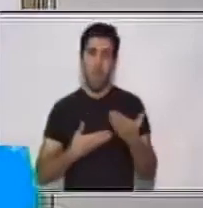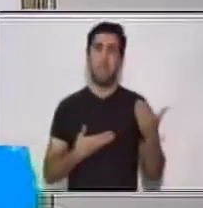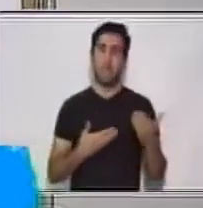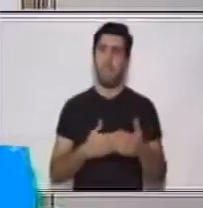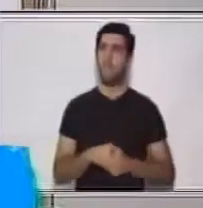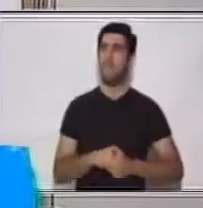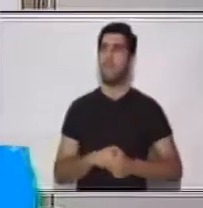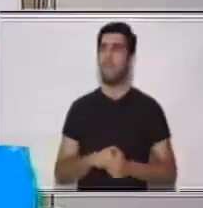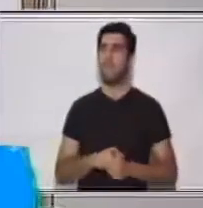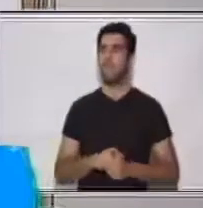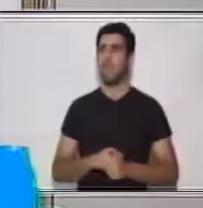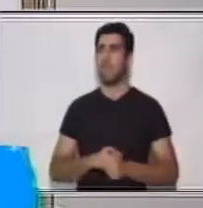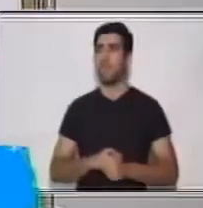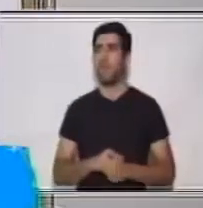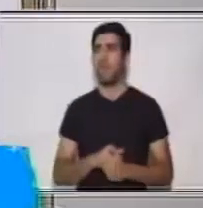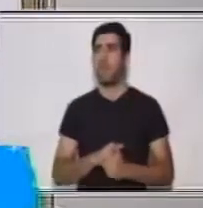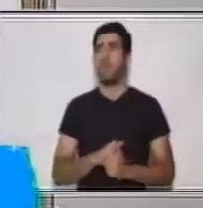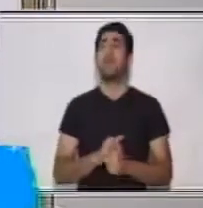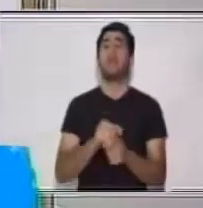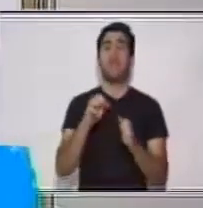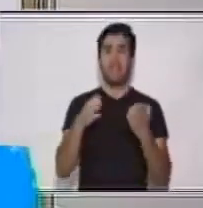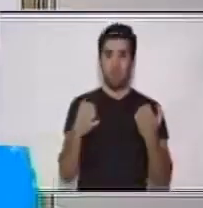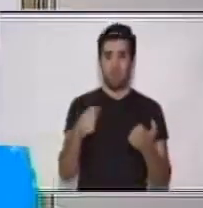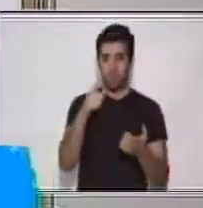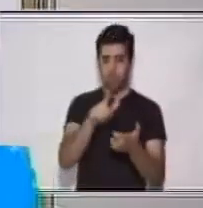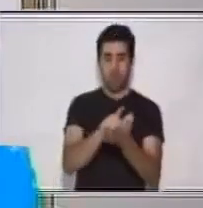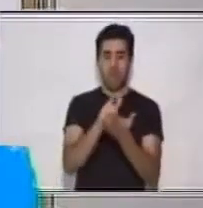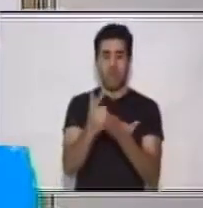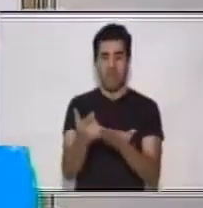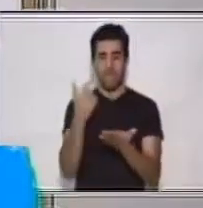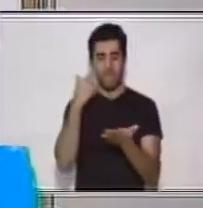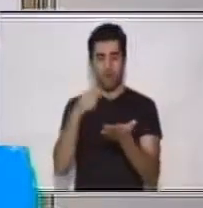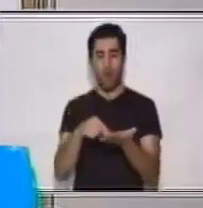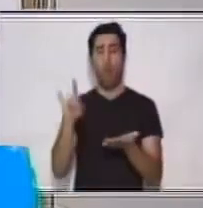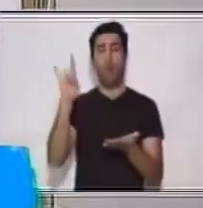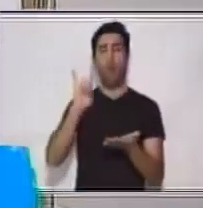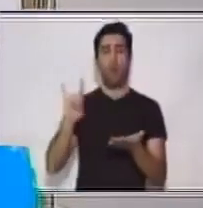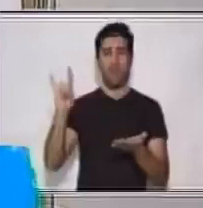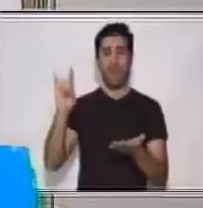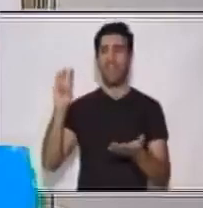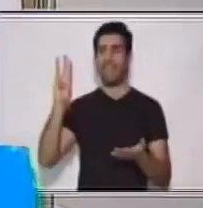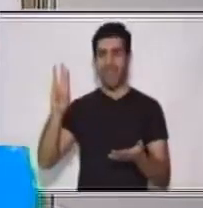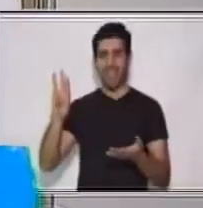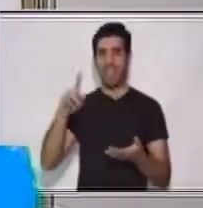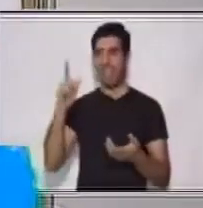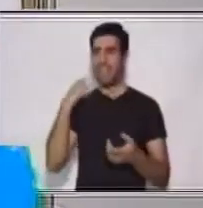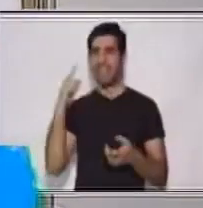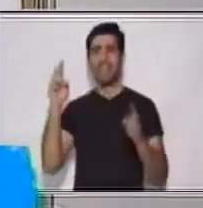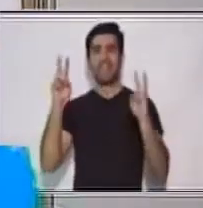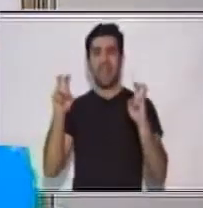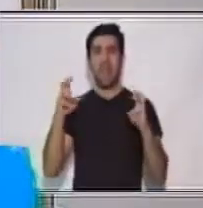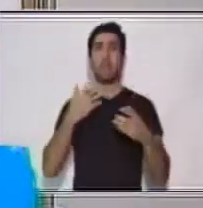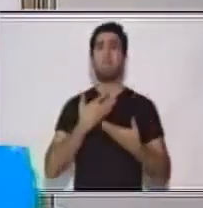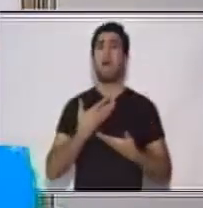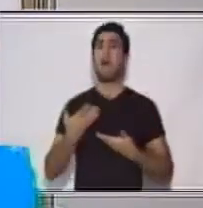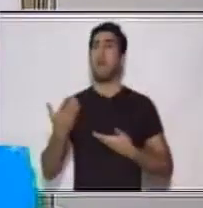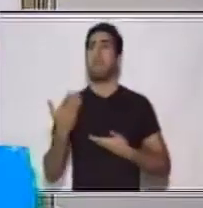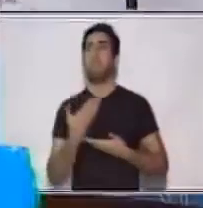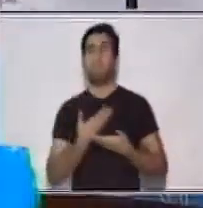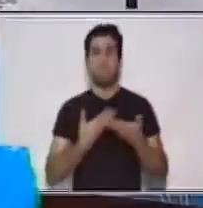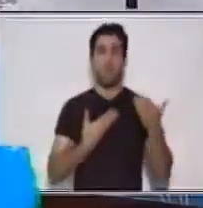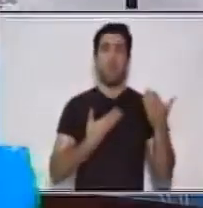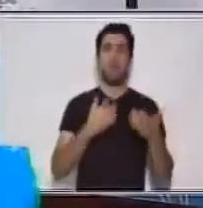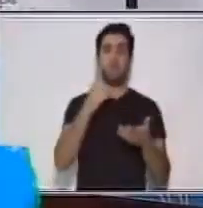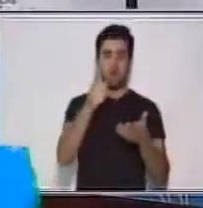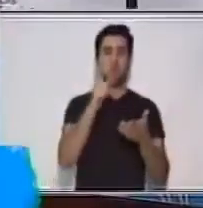Entonces, dentro de tu guía de autoaprendizaje en la unidad 3, tú vas a encontrar el tema de la poesía. Entonces vas